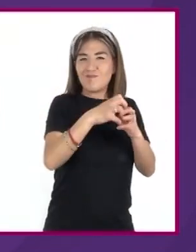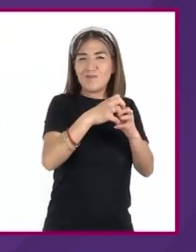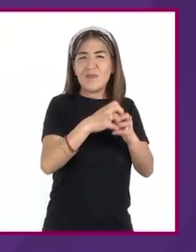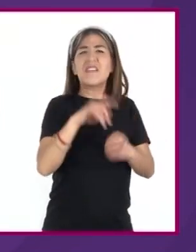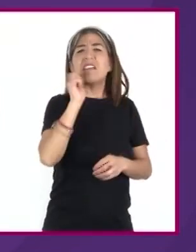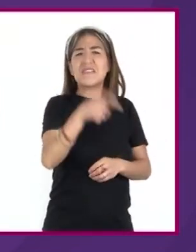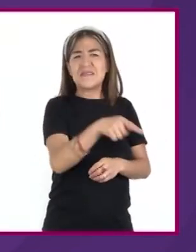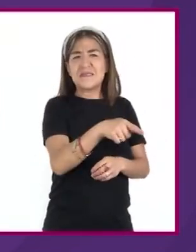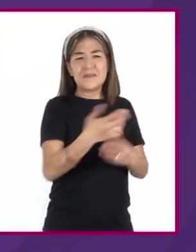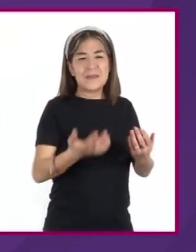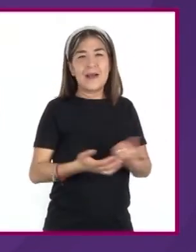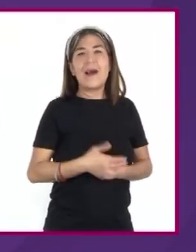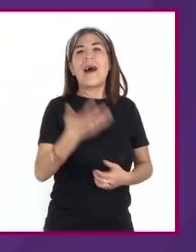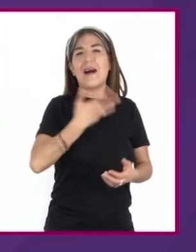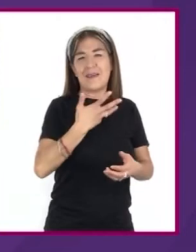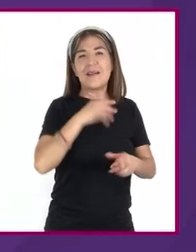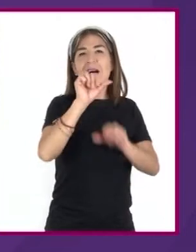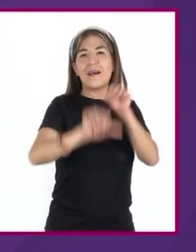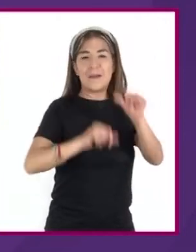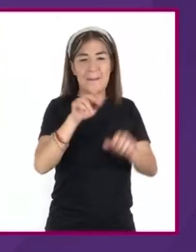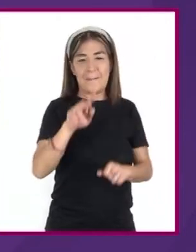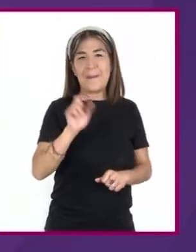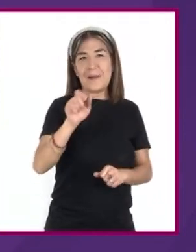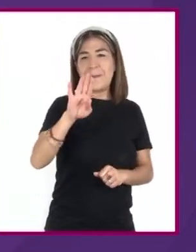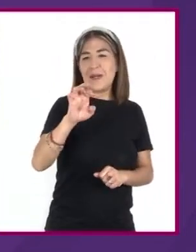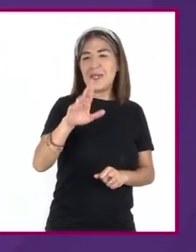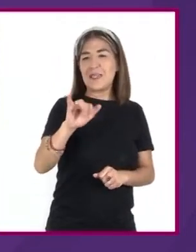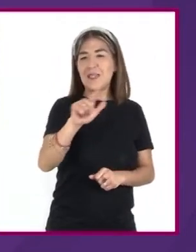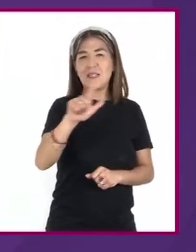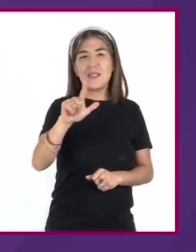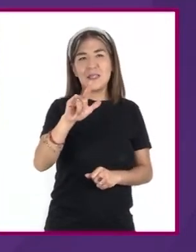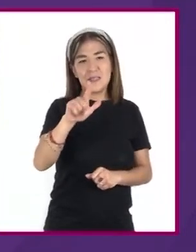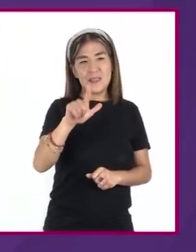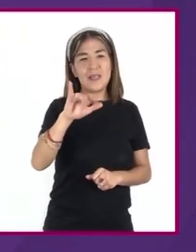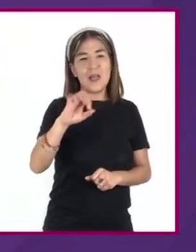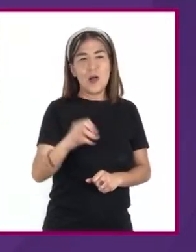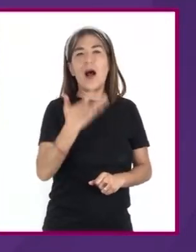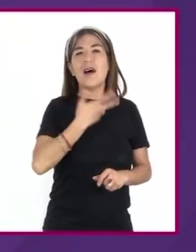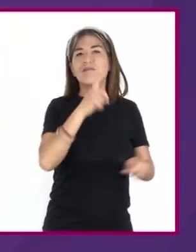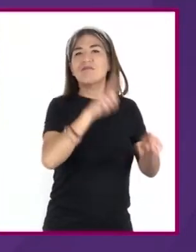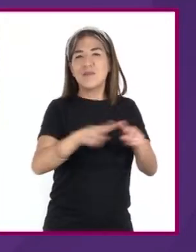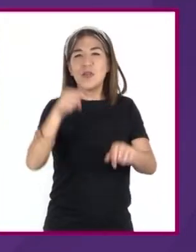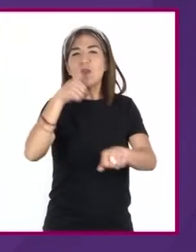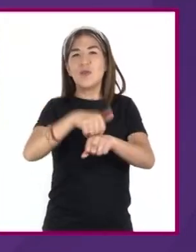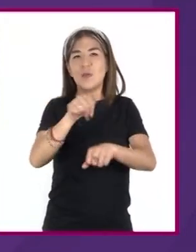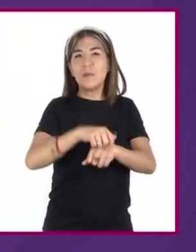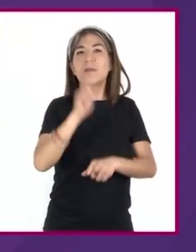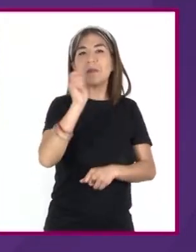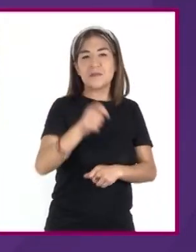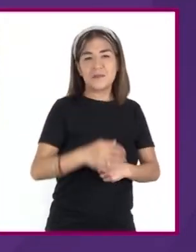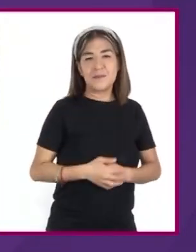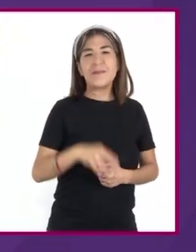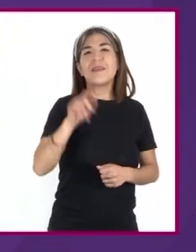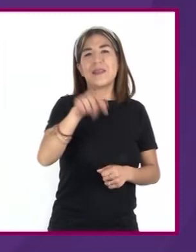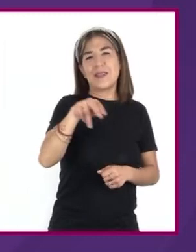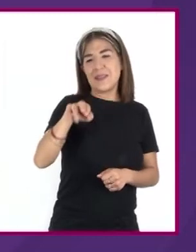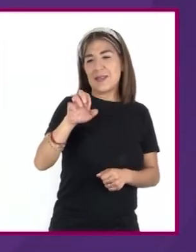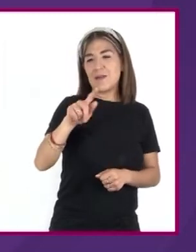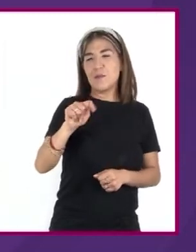decir? Que hay átomos de berilio que tienen diferente número de